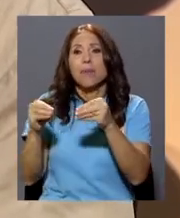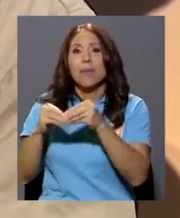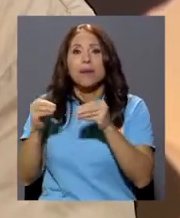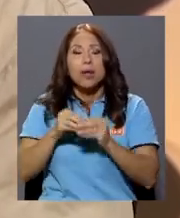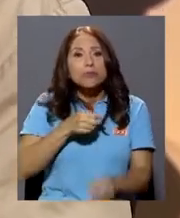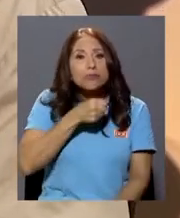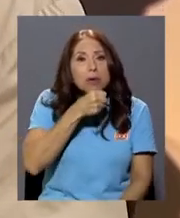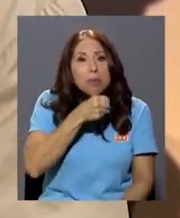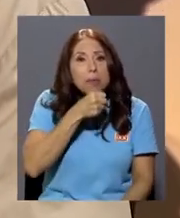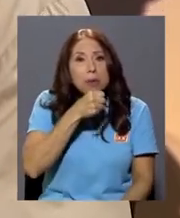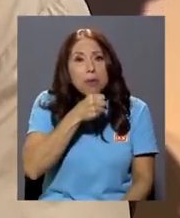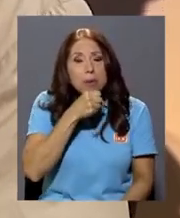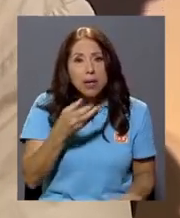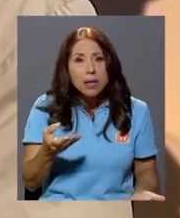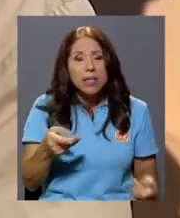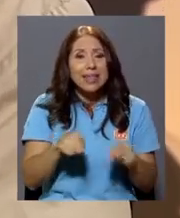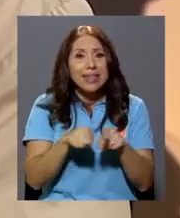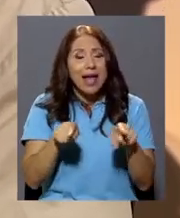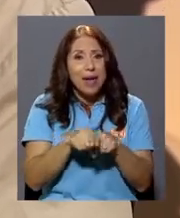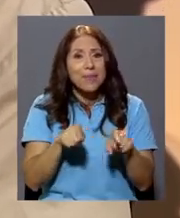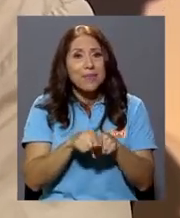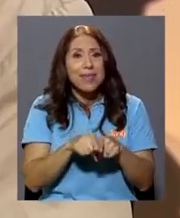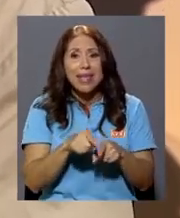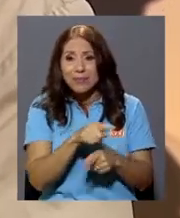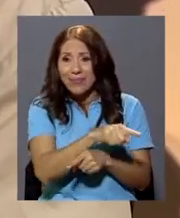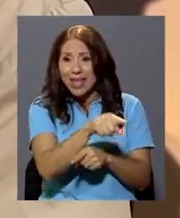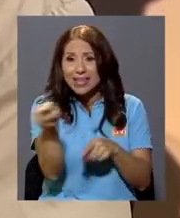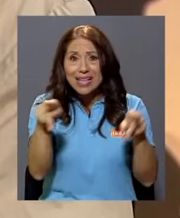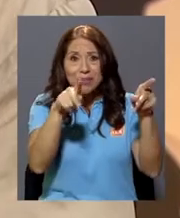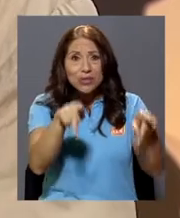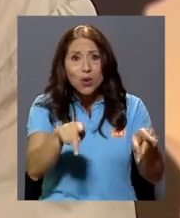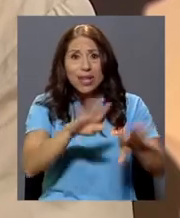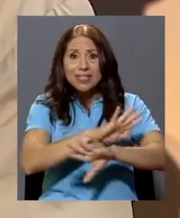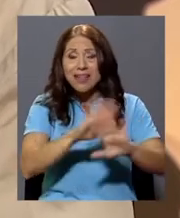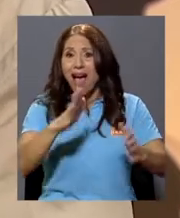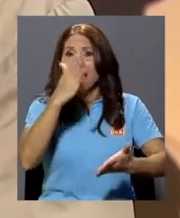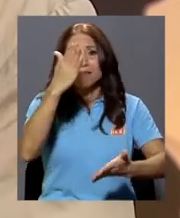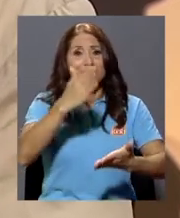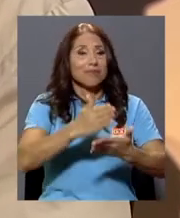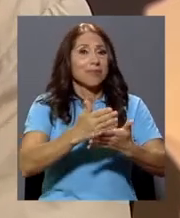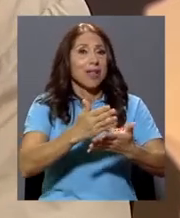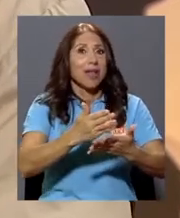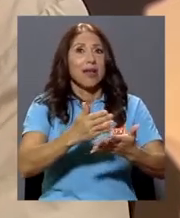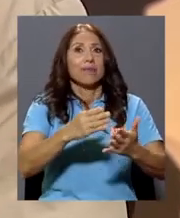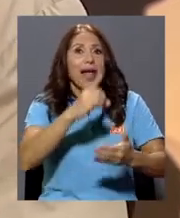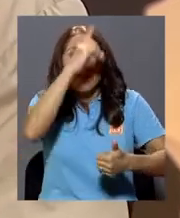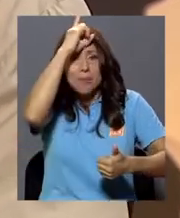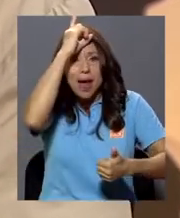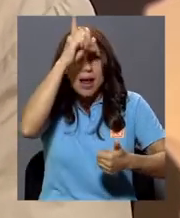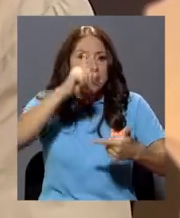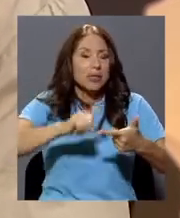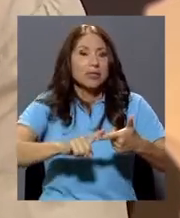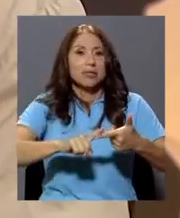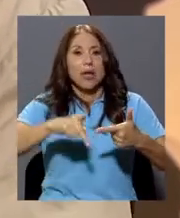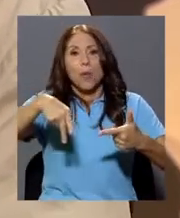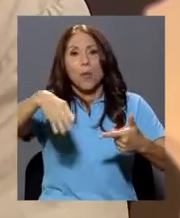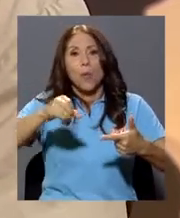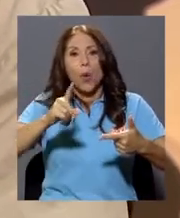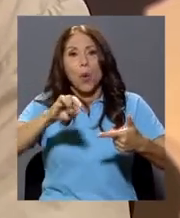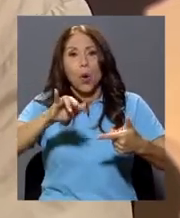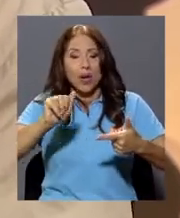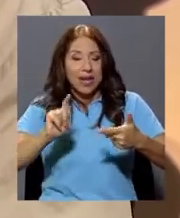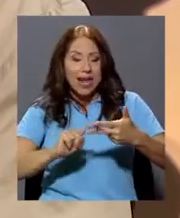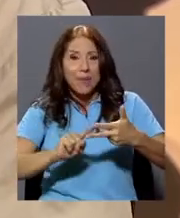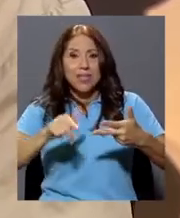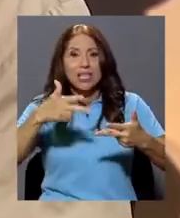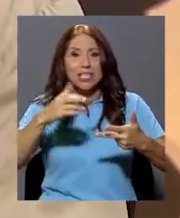está produciendo y de abandono de una parte importante de esas personas, alemanes, polacos,